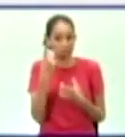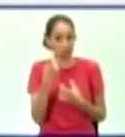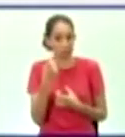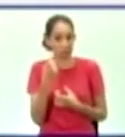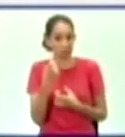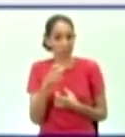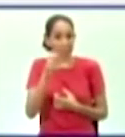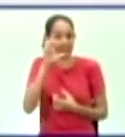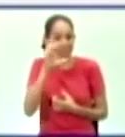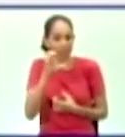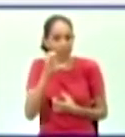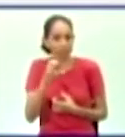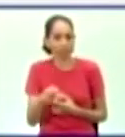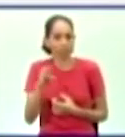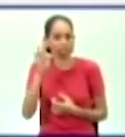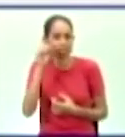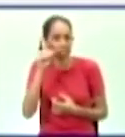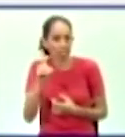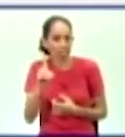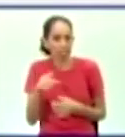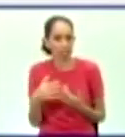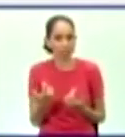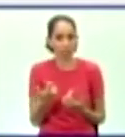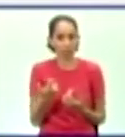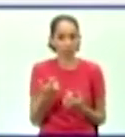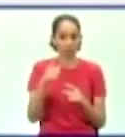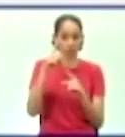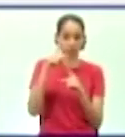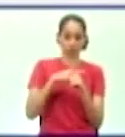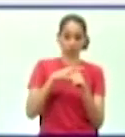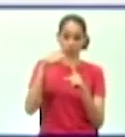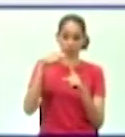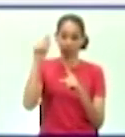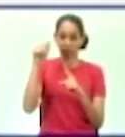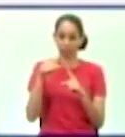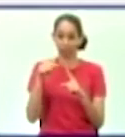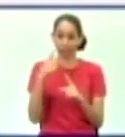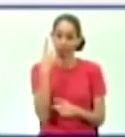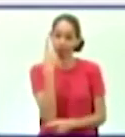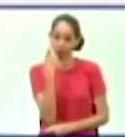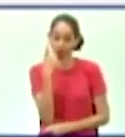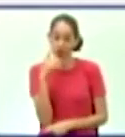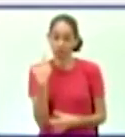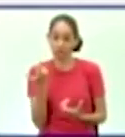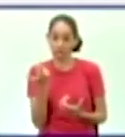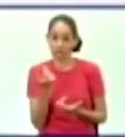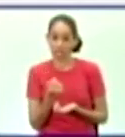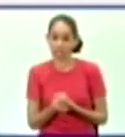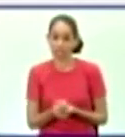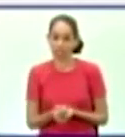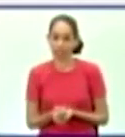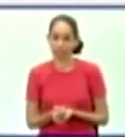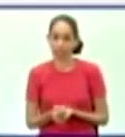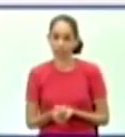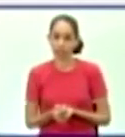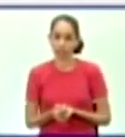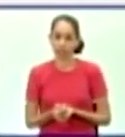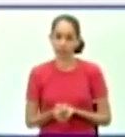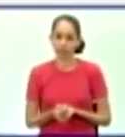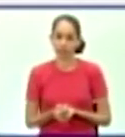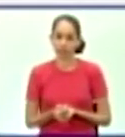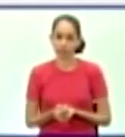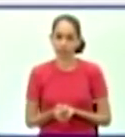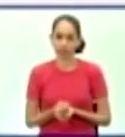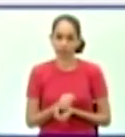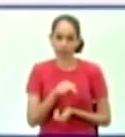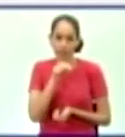ED, que serían los lados que forman parte de ese ángulo comprendido. Por tanto, tenemos